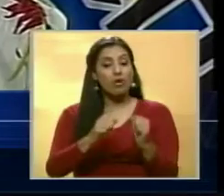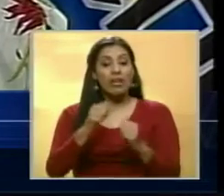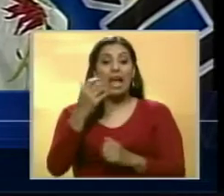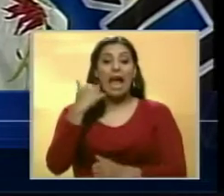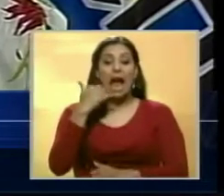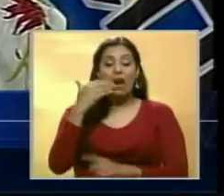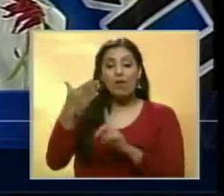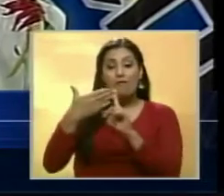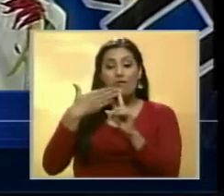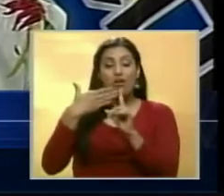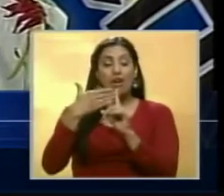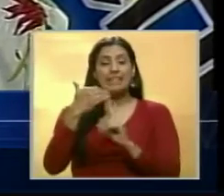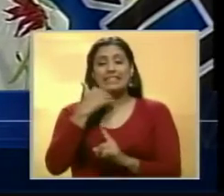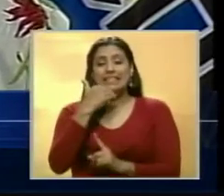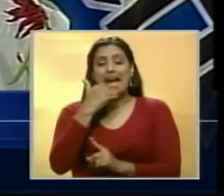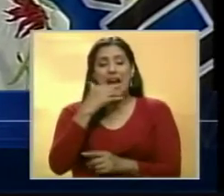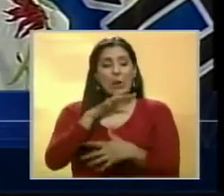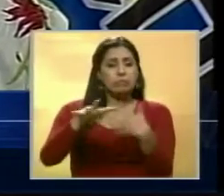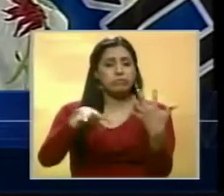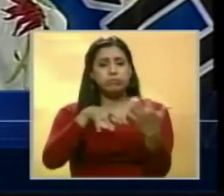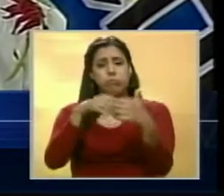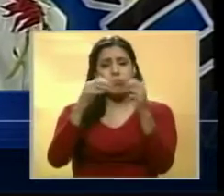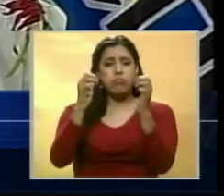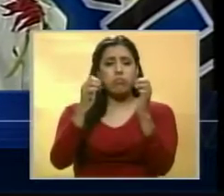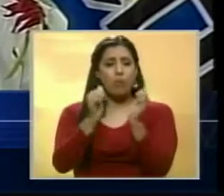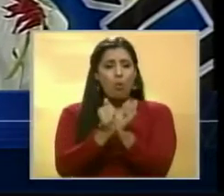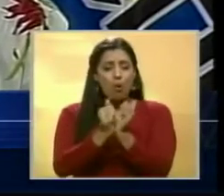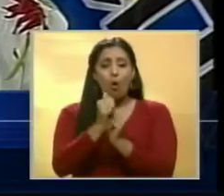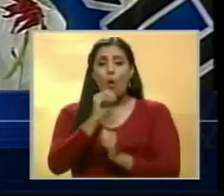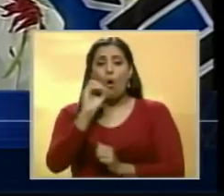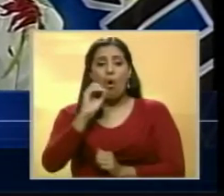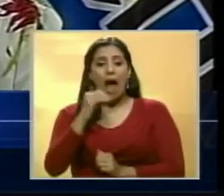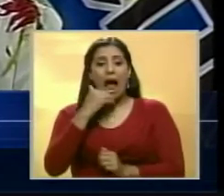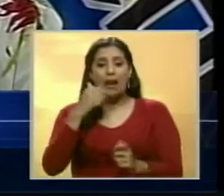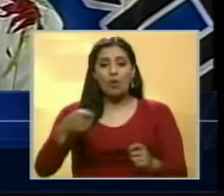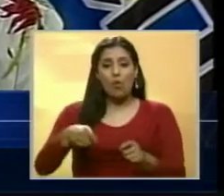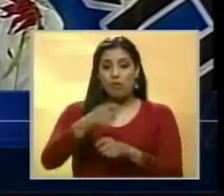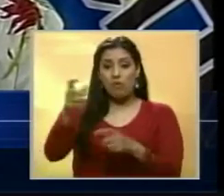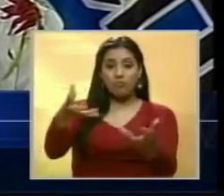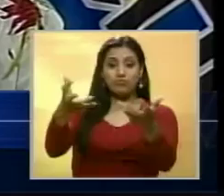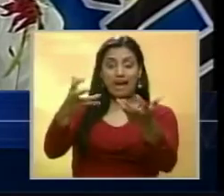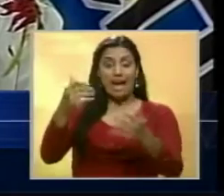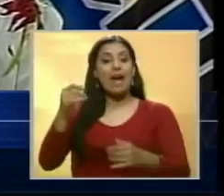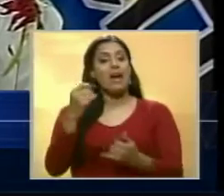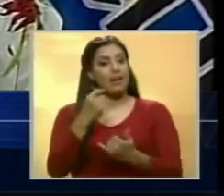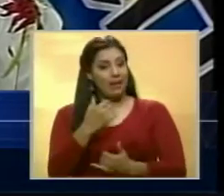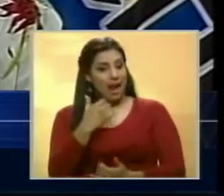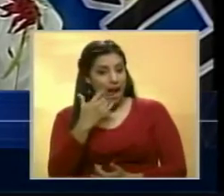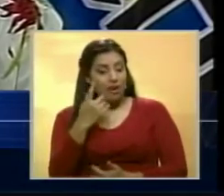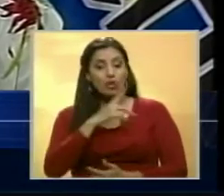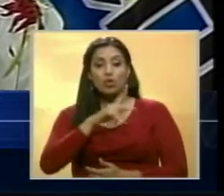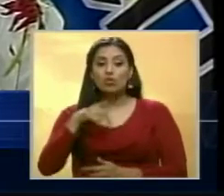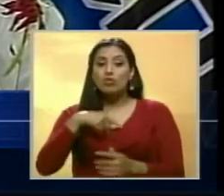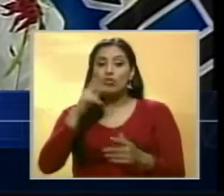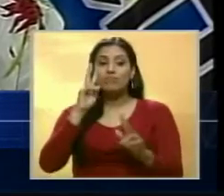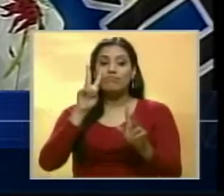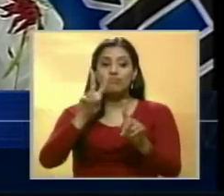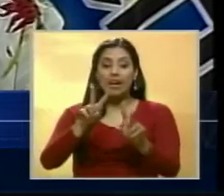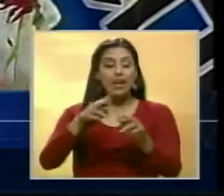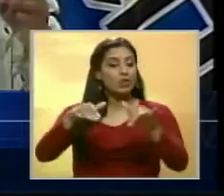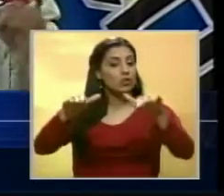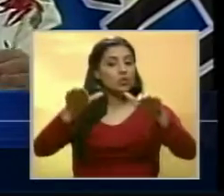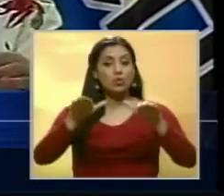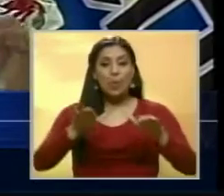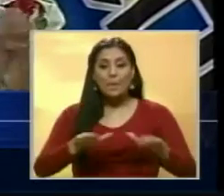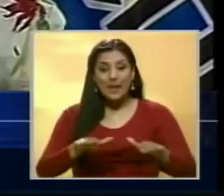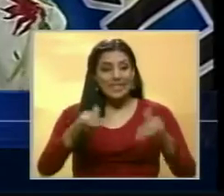cualquier agresión, alteración del orden o generación de violencia conllevará a la